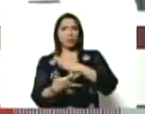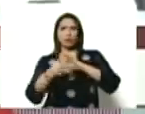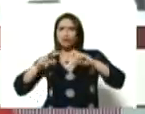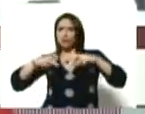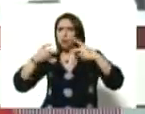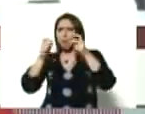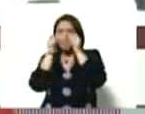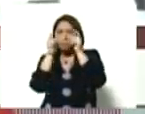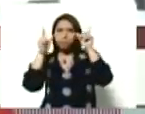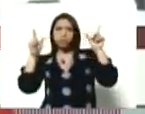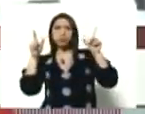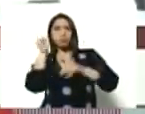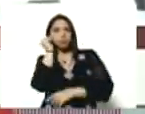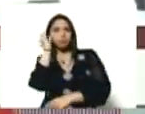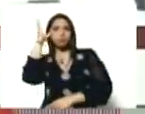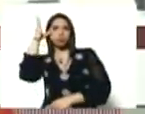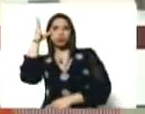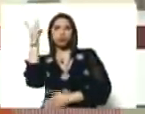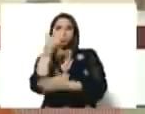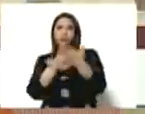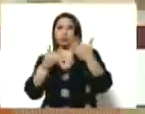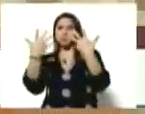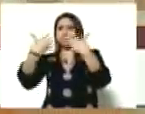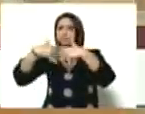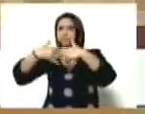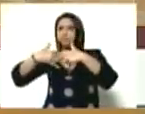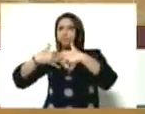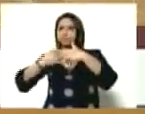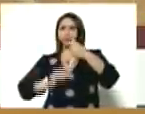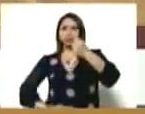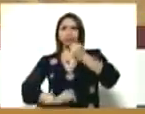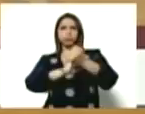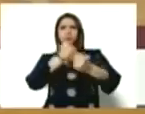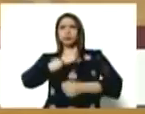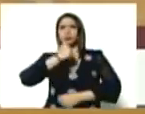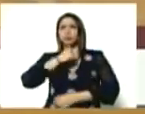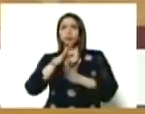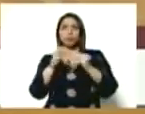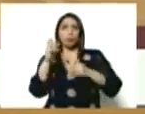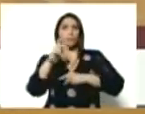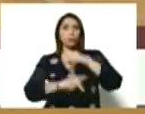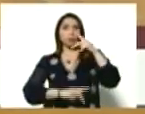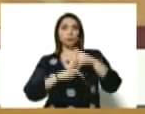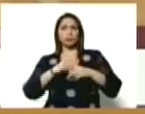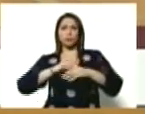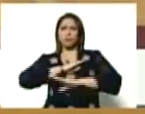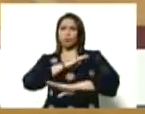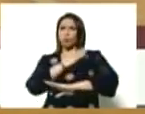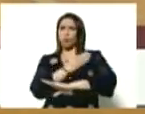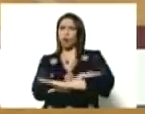con capacidad de diseño industrial para soportar todos los procesos rigurosos a